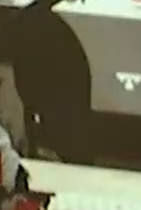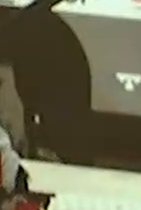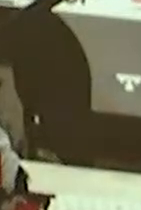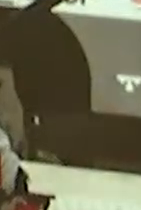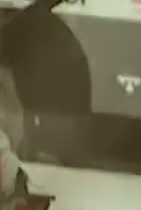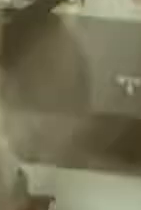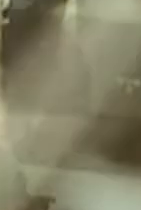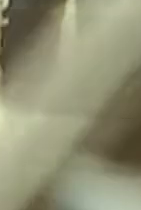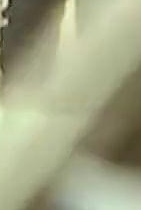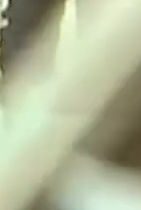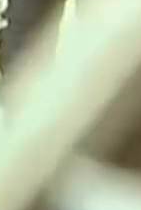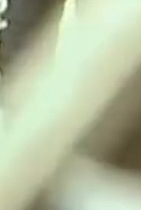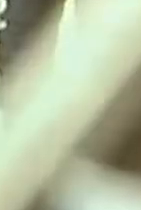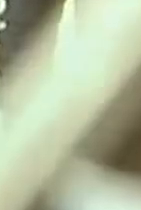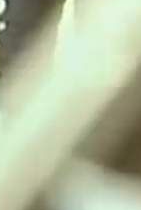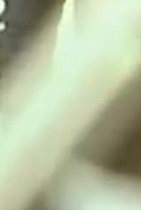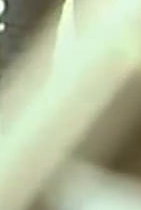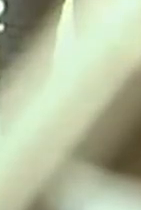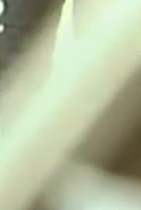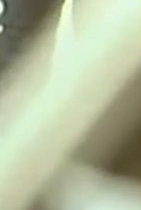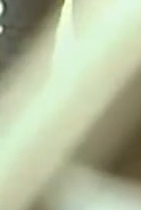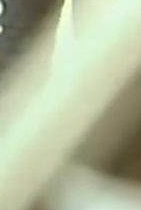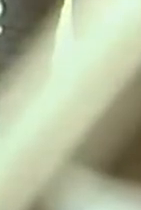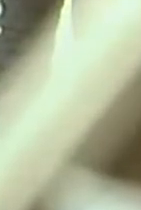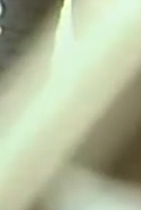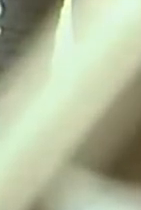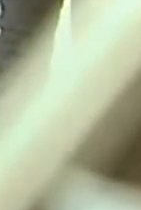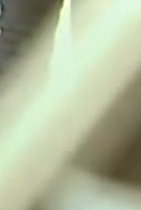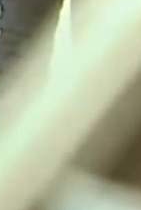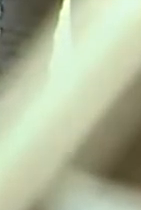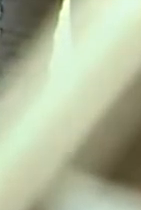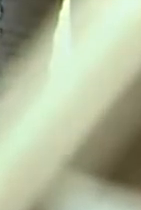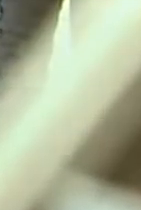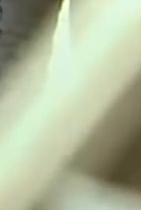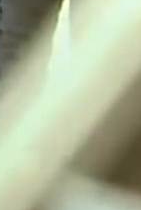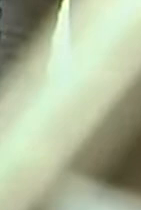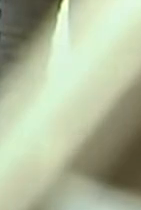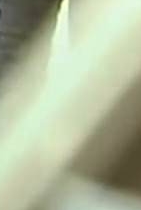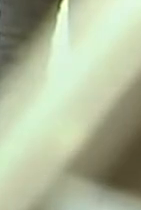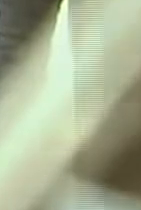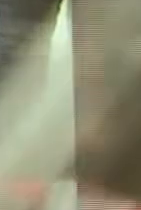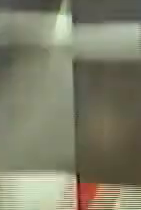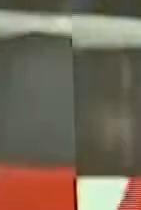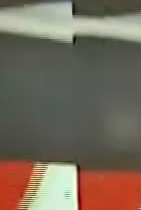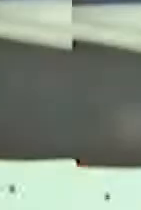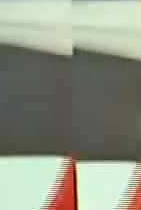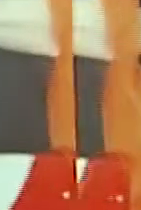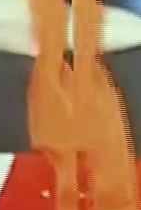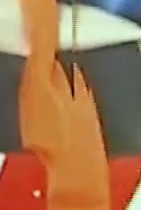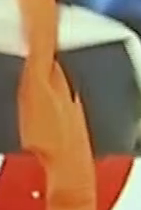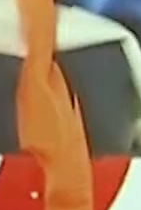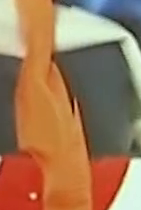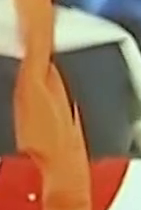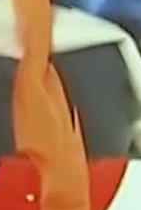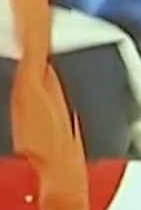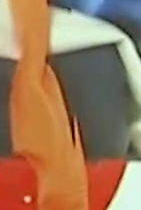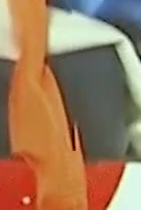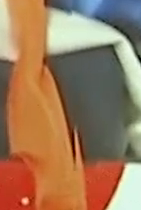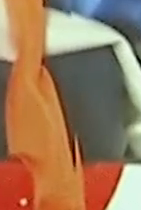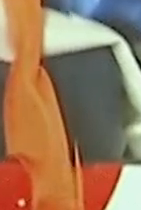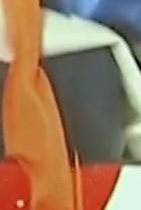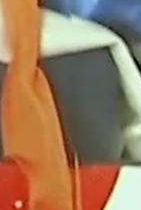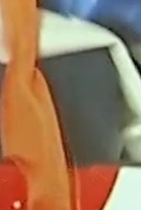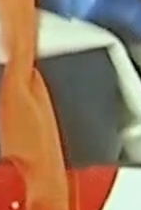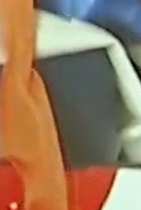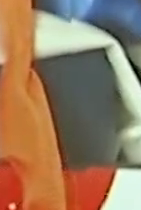solo el comienzo. Pues como lo dijo hoy de nuevo el subsecretario Hugo López-Gatell, debemos prepararnos para una pandemia larga, pues podría extenderse hasta